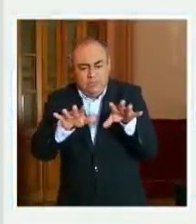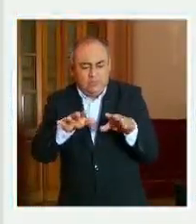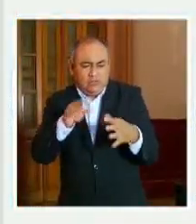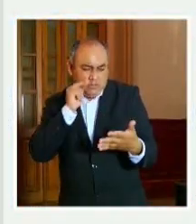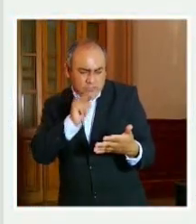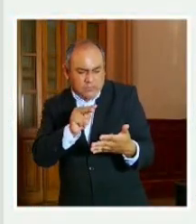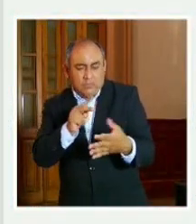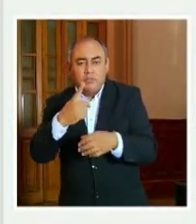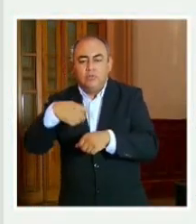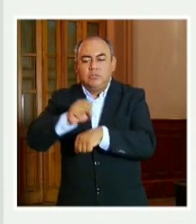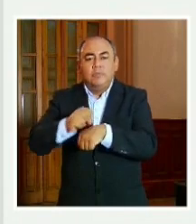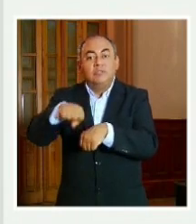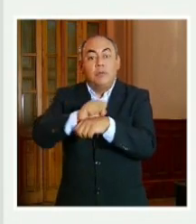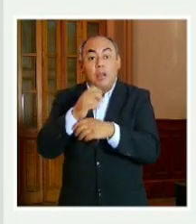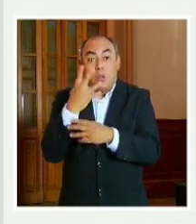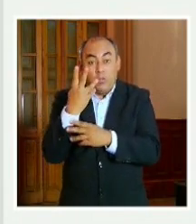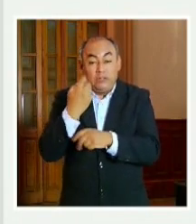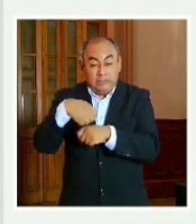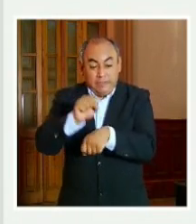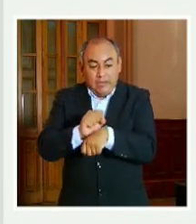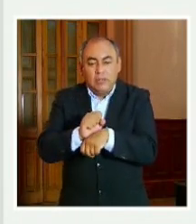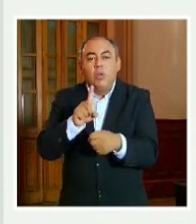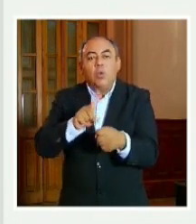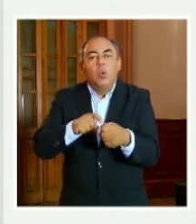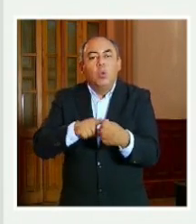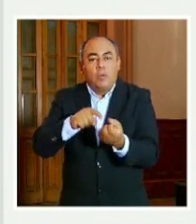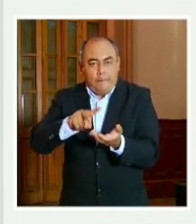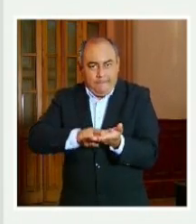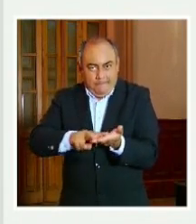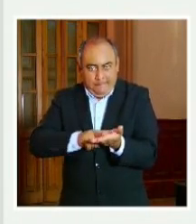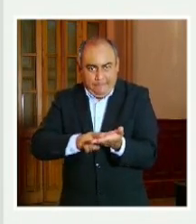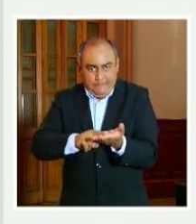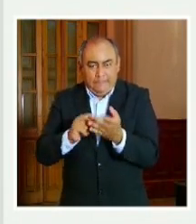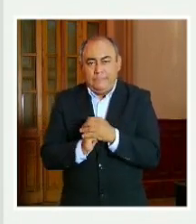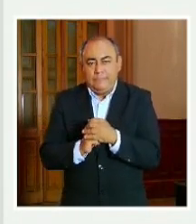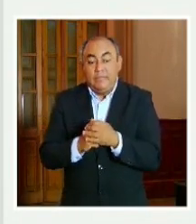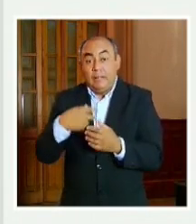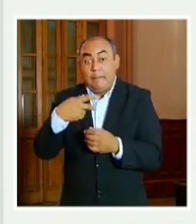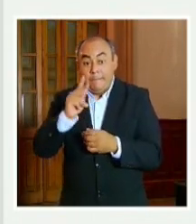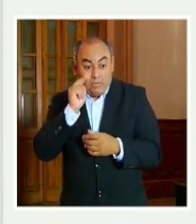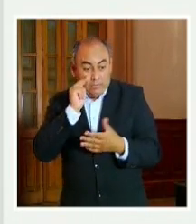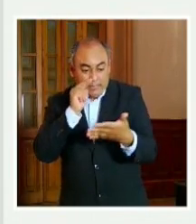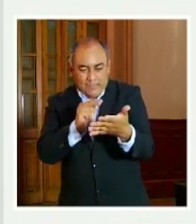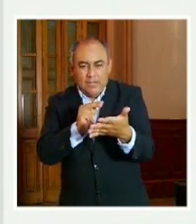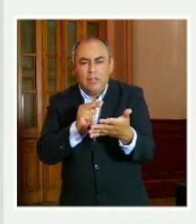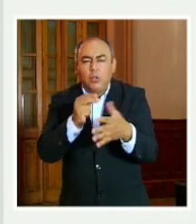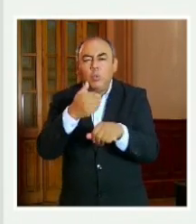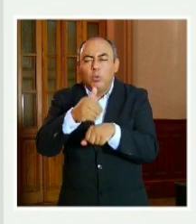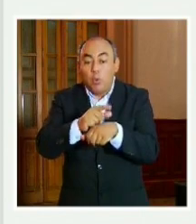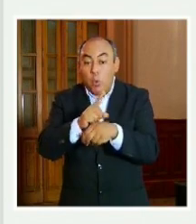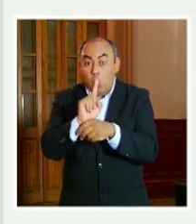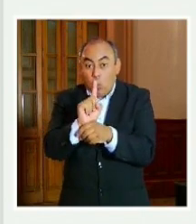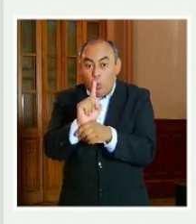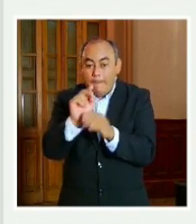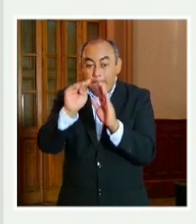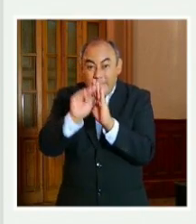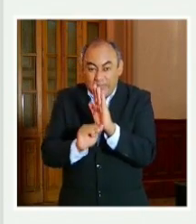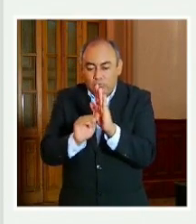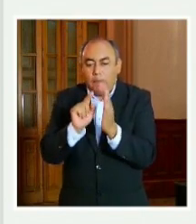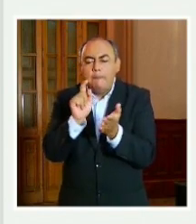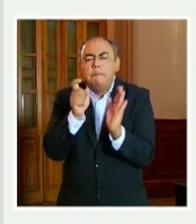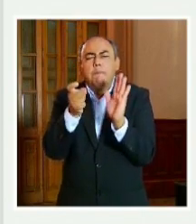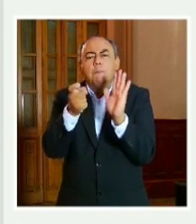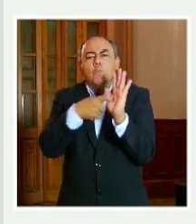4 semanas consecutivas en color verde, pero cuando está por debajo de 1 nos da mucho mayor tranquilidad, se ubica en